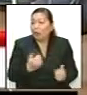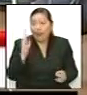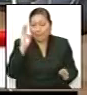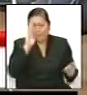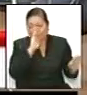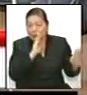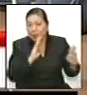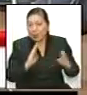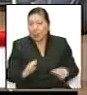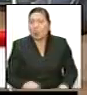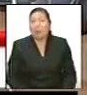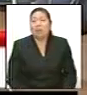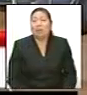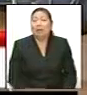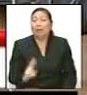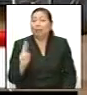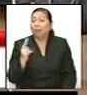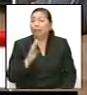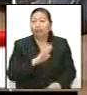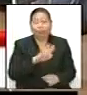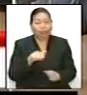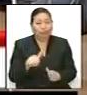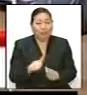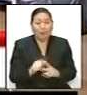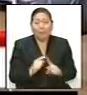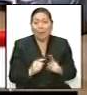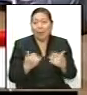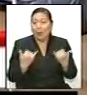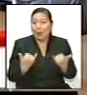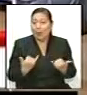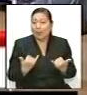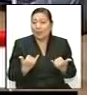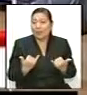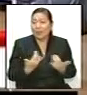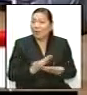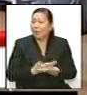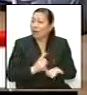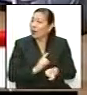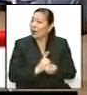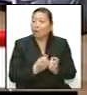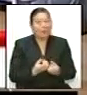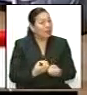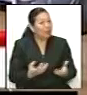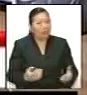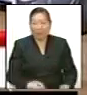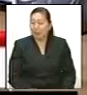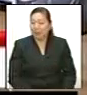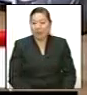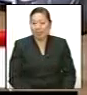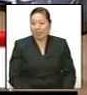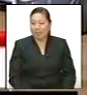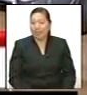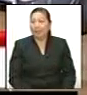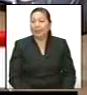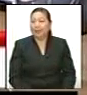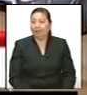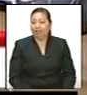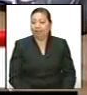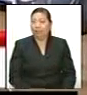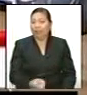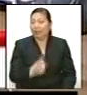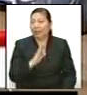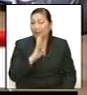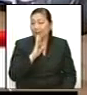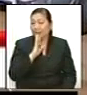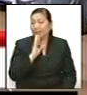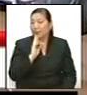preocupado de la corrupción generalizada. Pero esto en el fondo no ha cambiado mucho, señor presidente. Usted lo ha indicado acá,